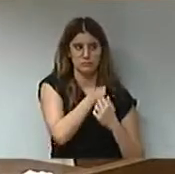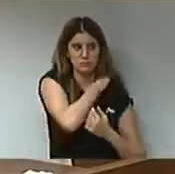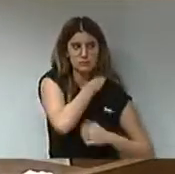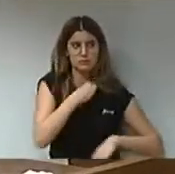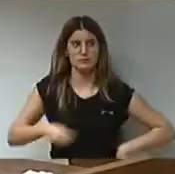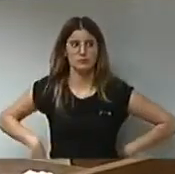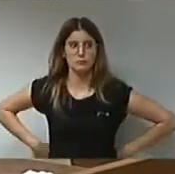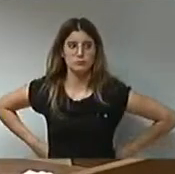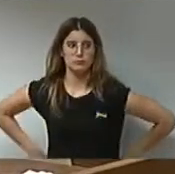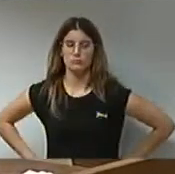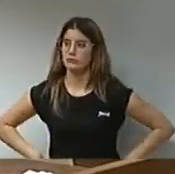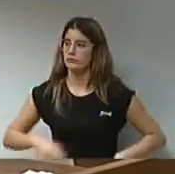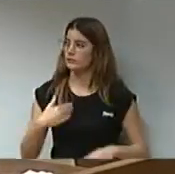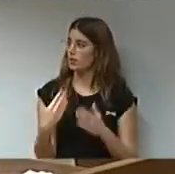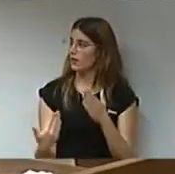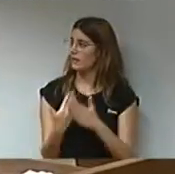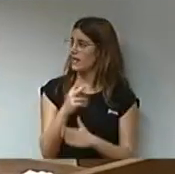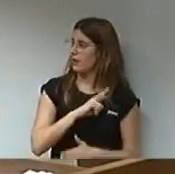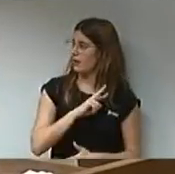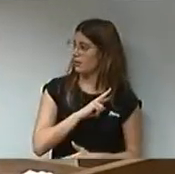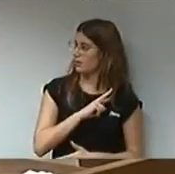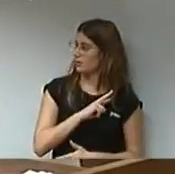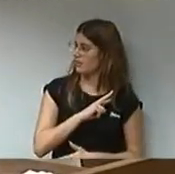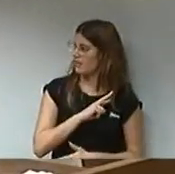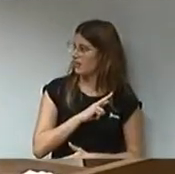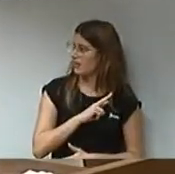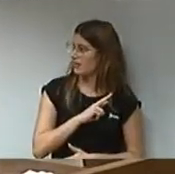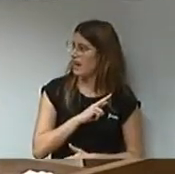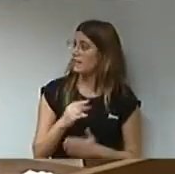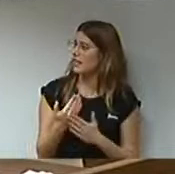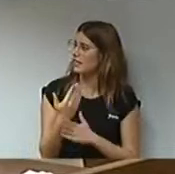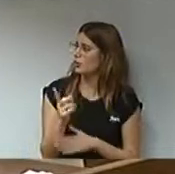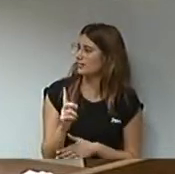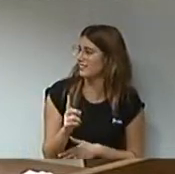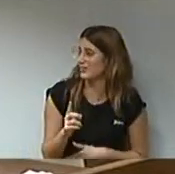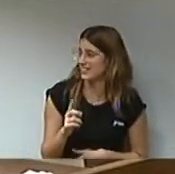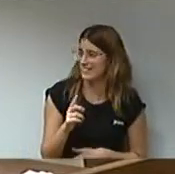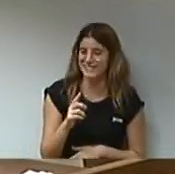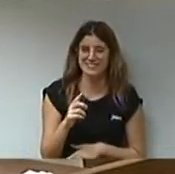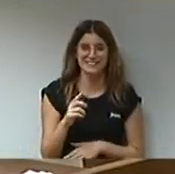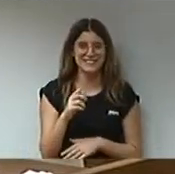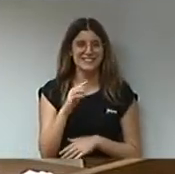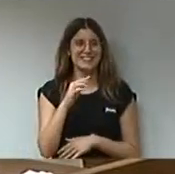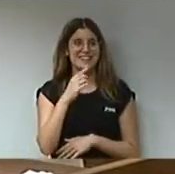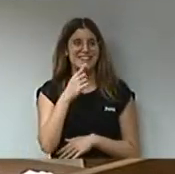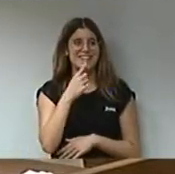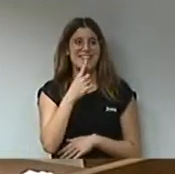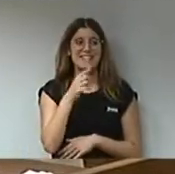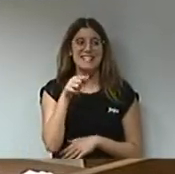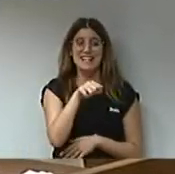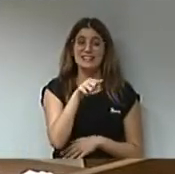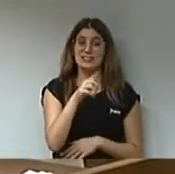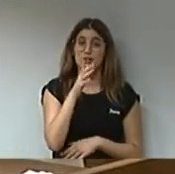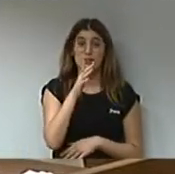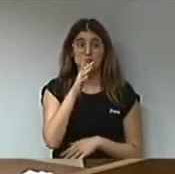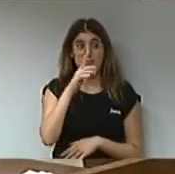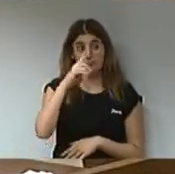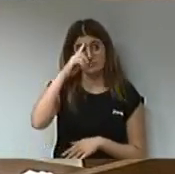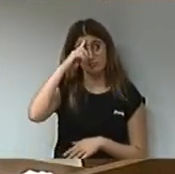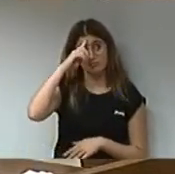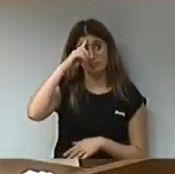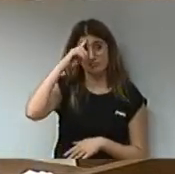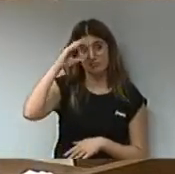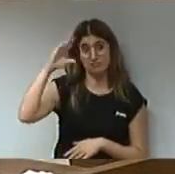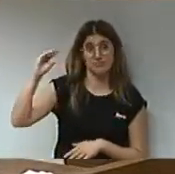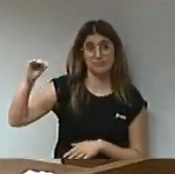Su Green Deal, hecho cenizas por culpa de una gestión forestal de ecologismo de salón y no de sabiduría de quienes saben cuidar